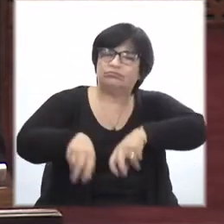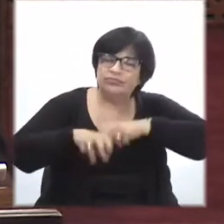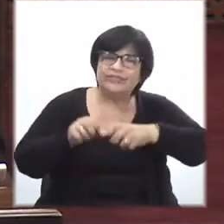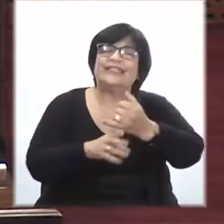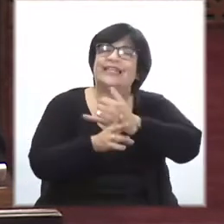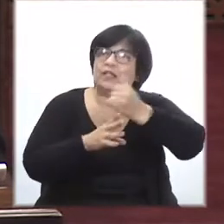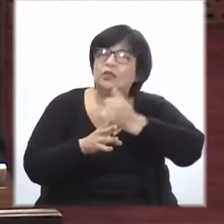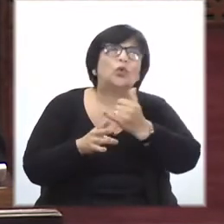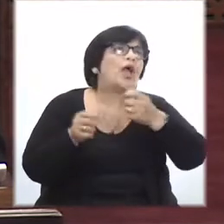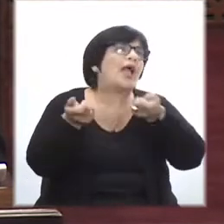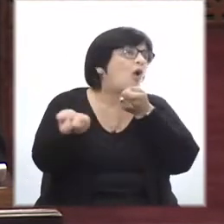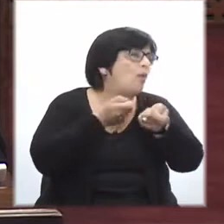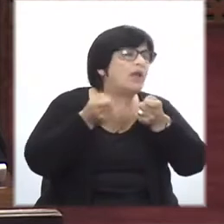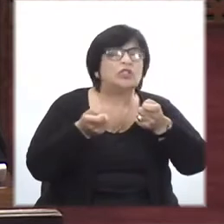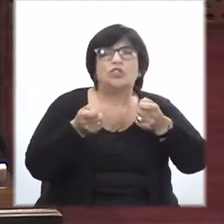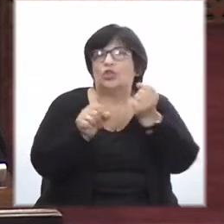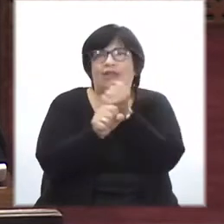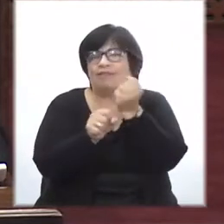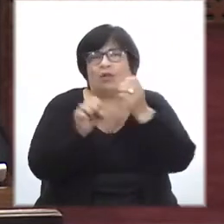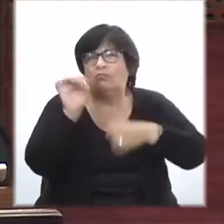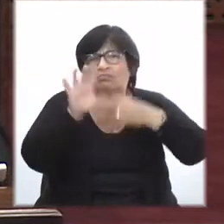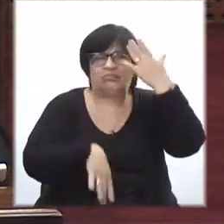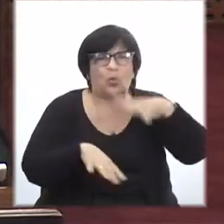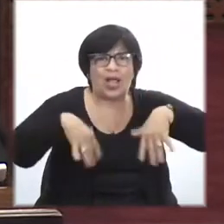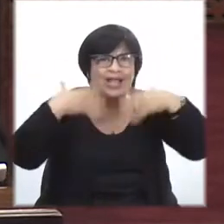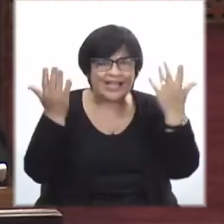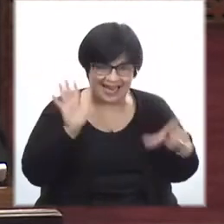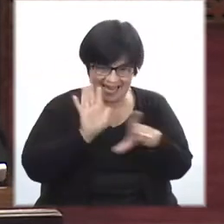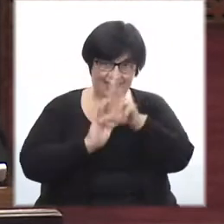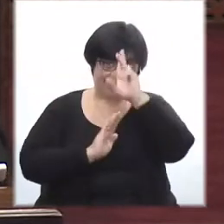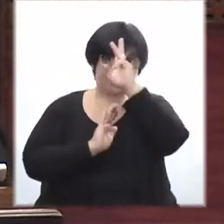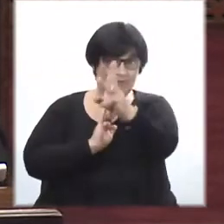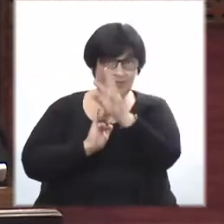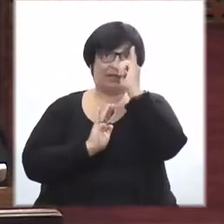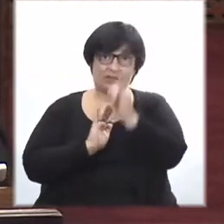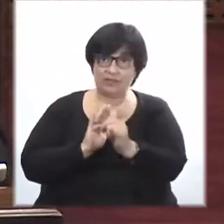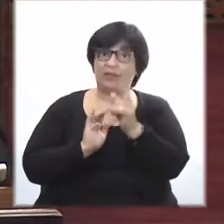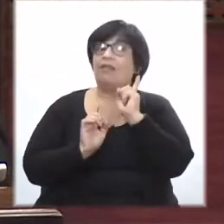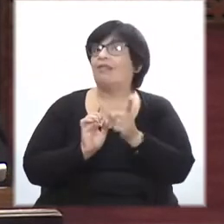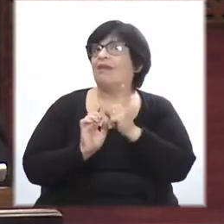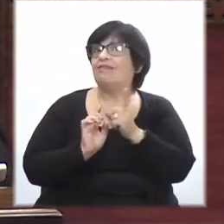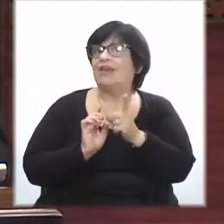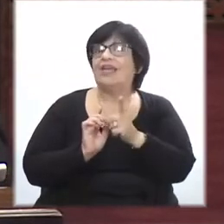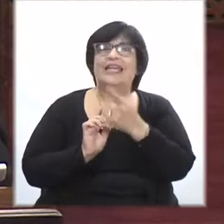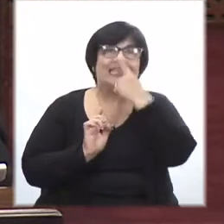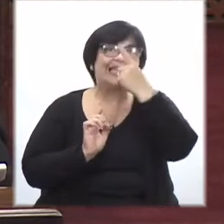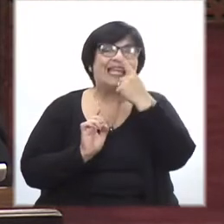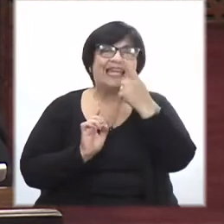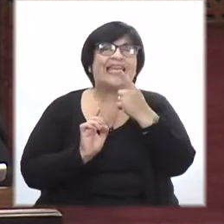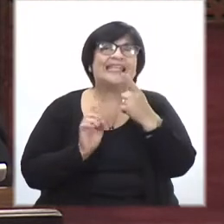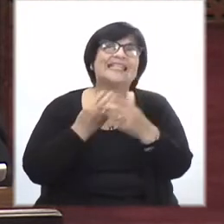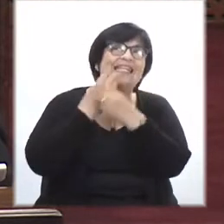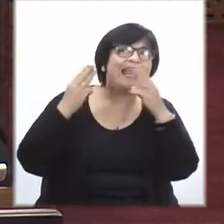profesión o cualquier otra actividad ilícita tendrán las limitaciones de interés general que establezcan las leyes.